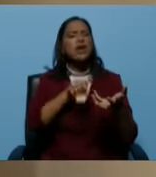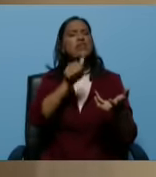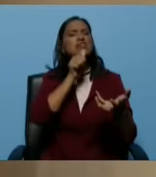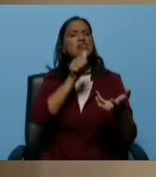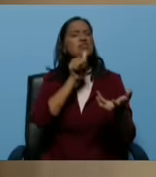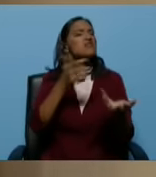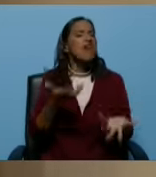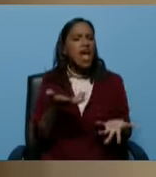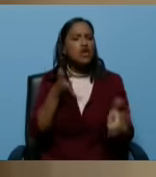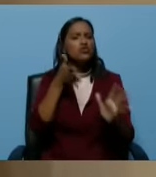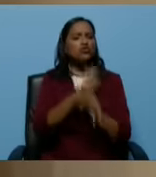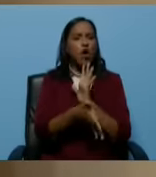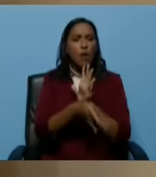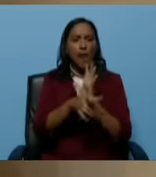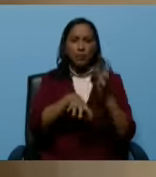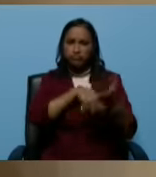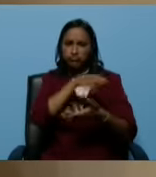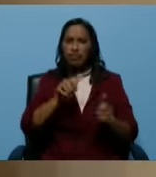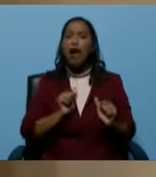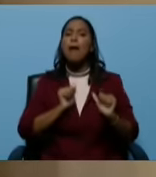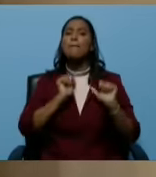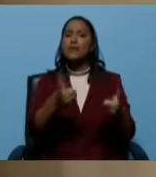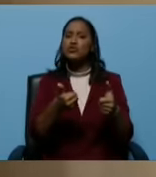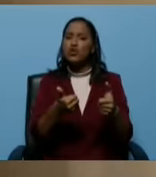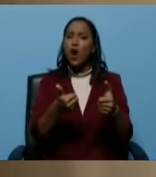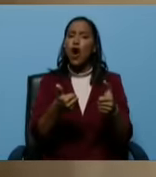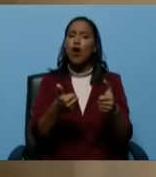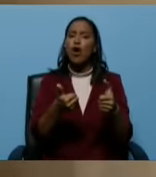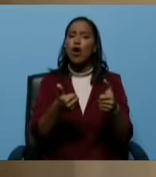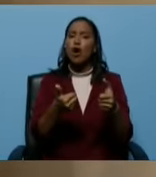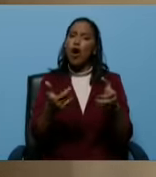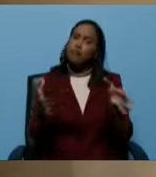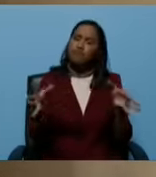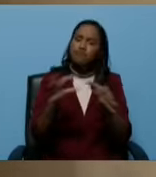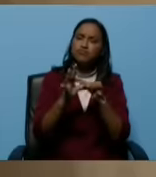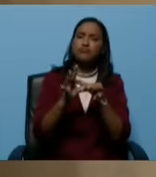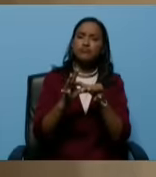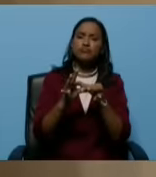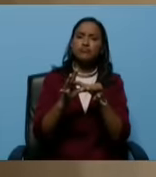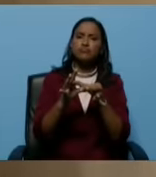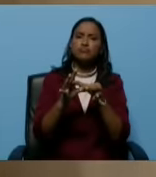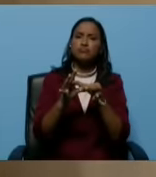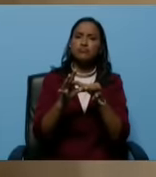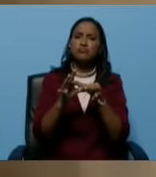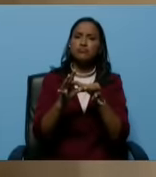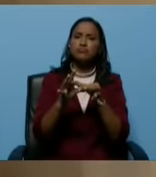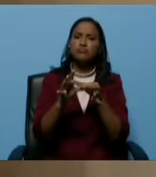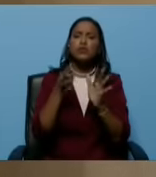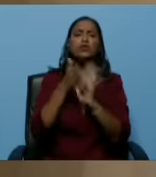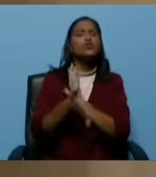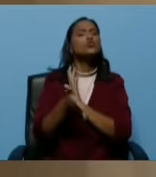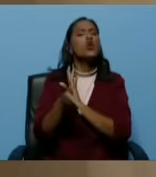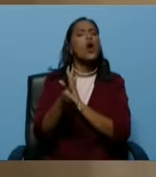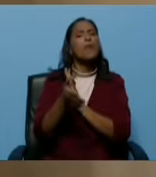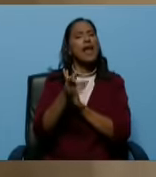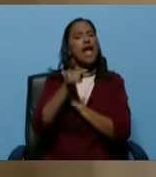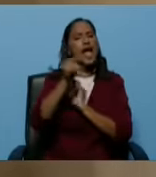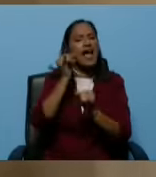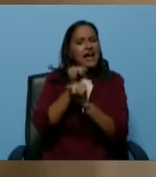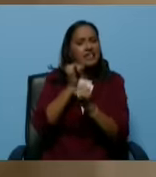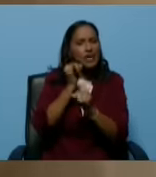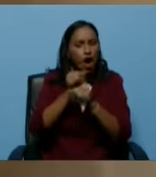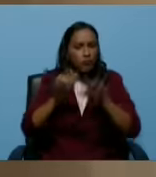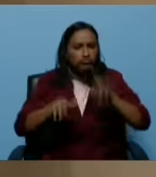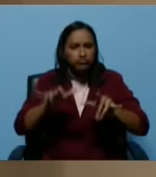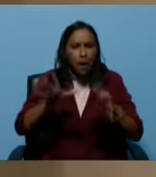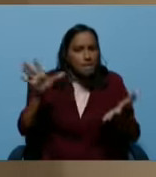vinculados justamente con los responsables del ciberataque, que fue objeto el Consejo Nacional Electoral y también otras